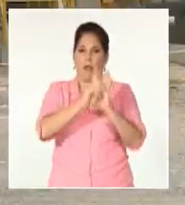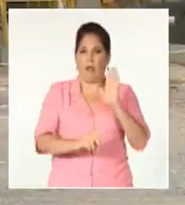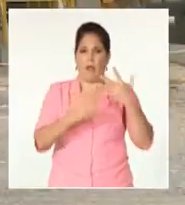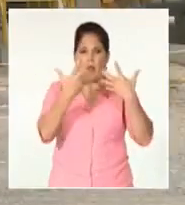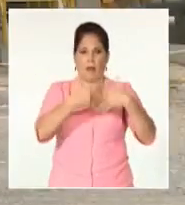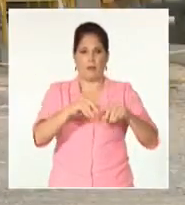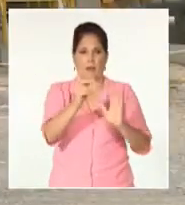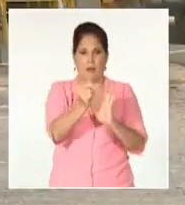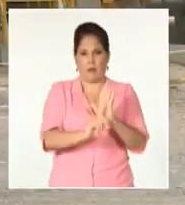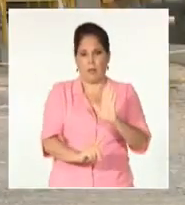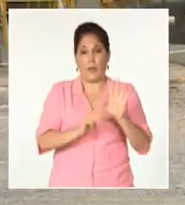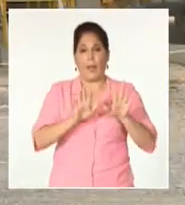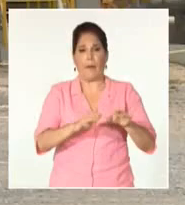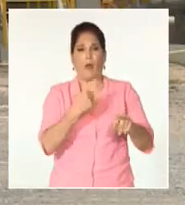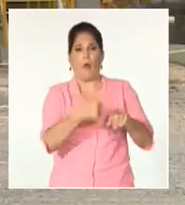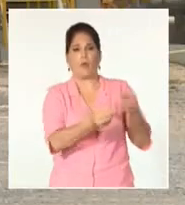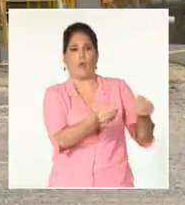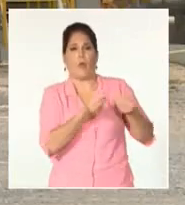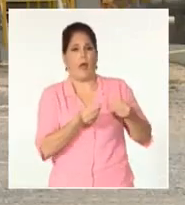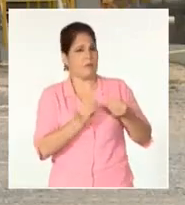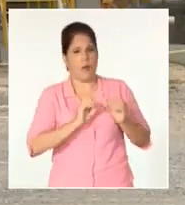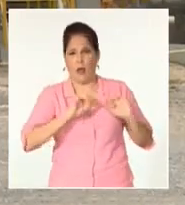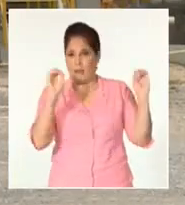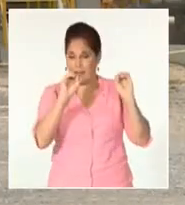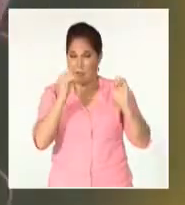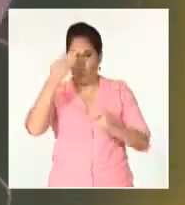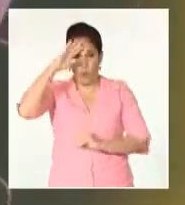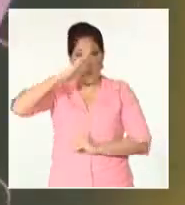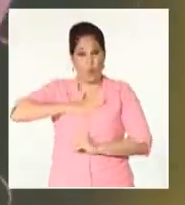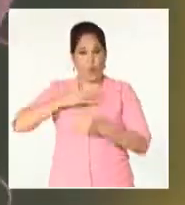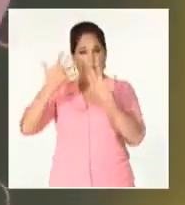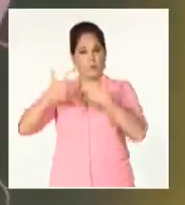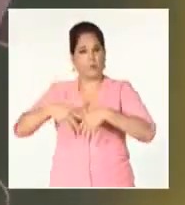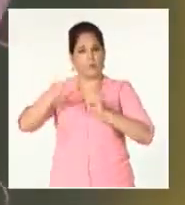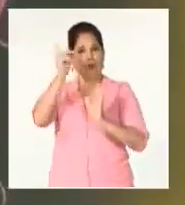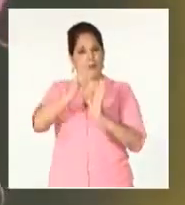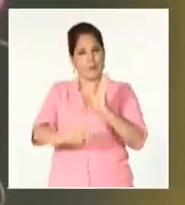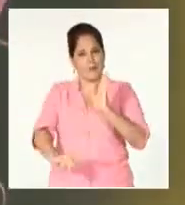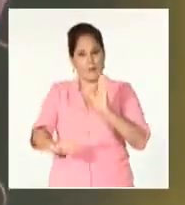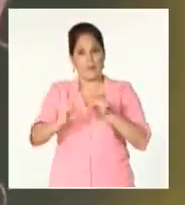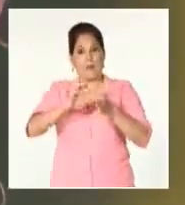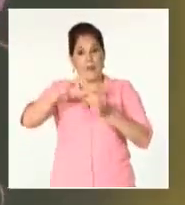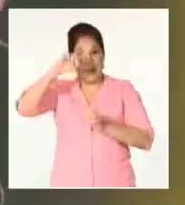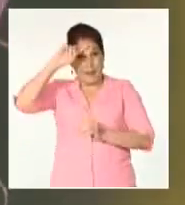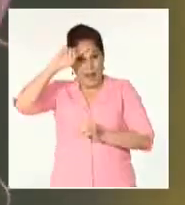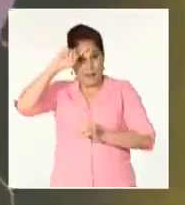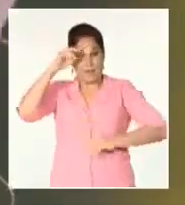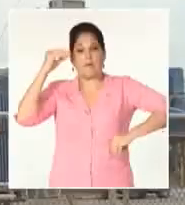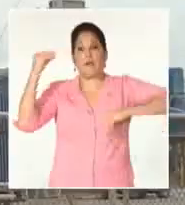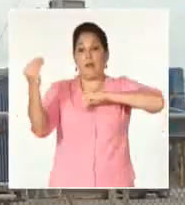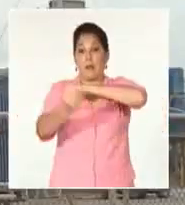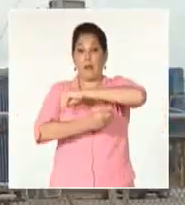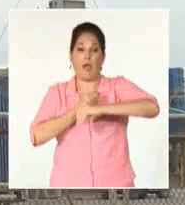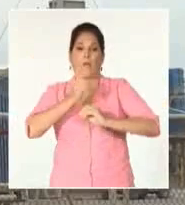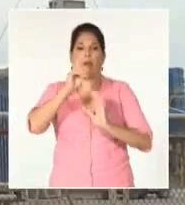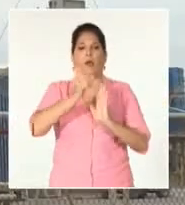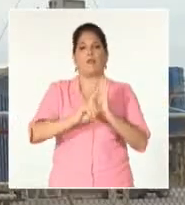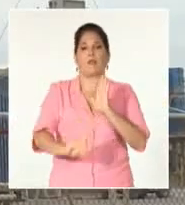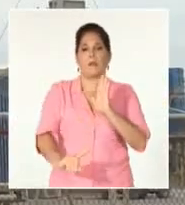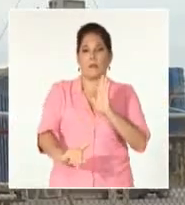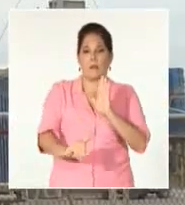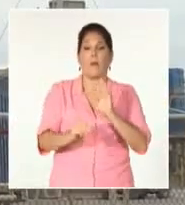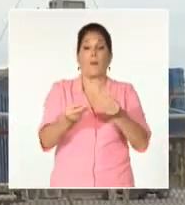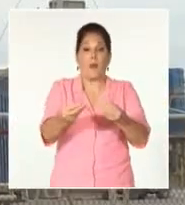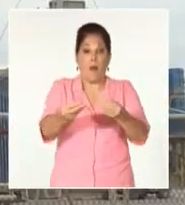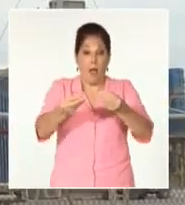base, con bajos costos y elevada eficiencia. Gas convertido en electricidad para